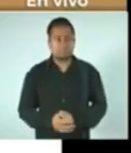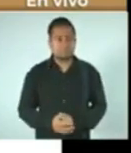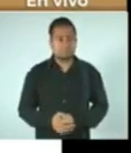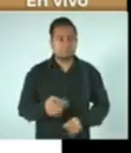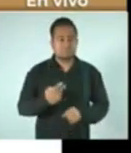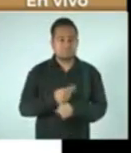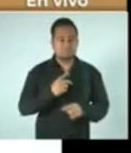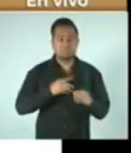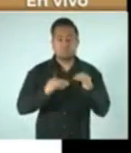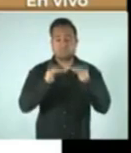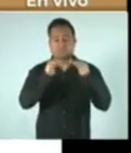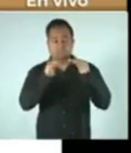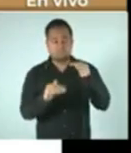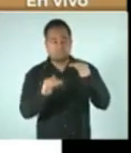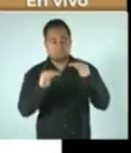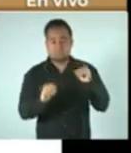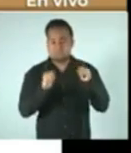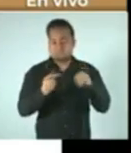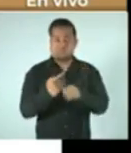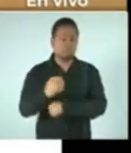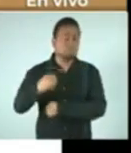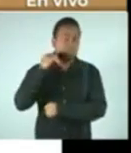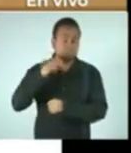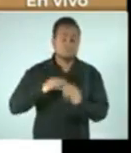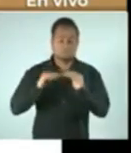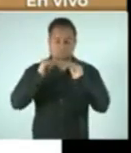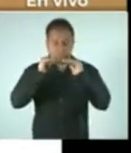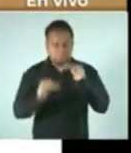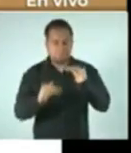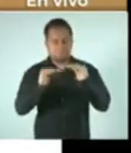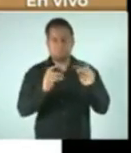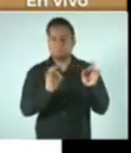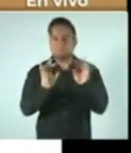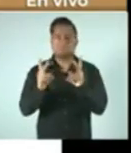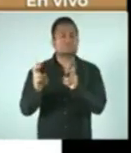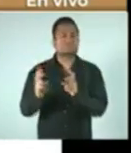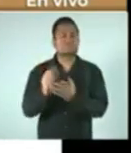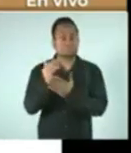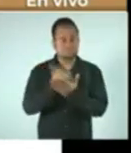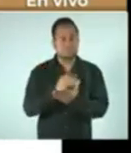una disminución contundente en Oaxaca, contundente.